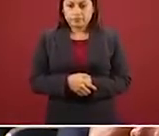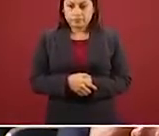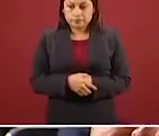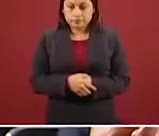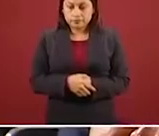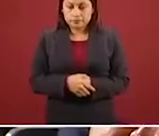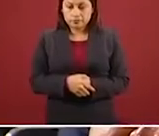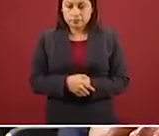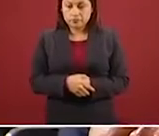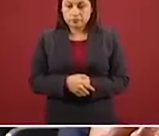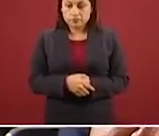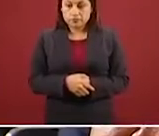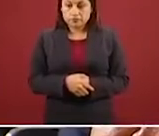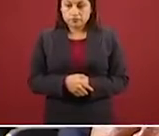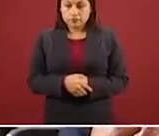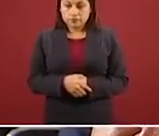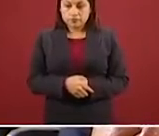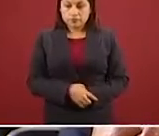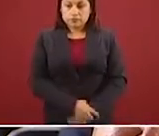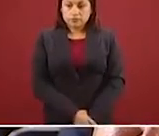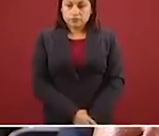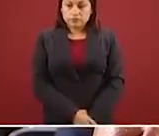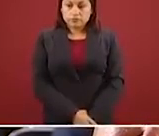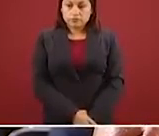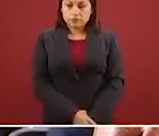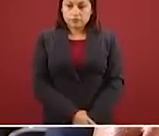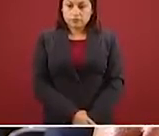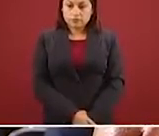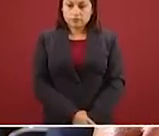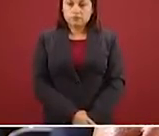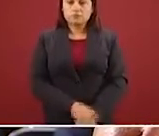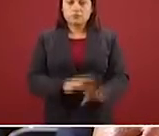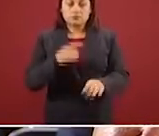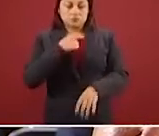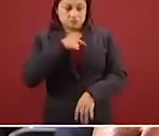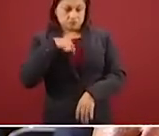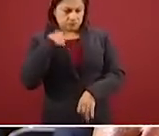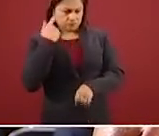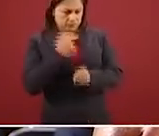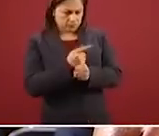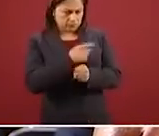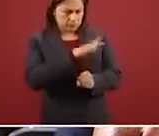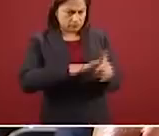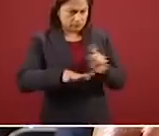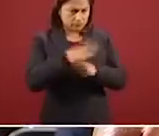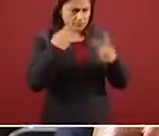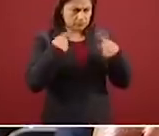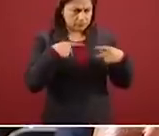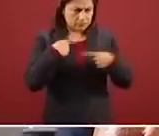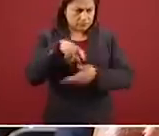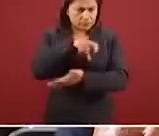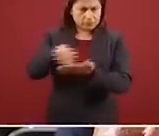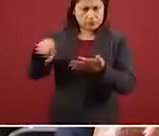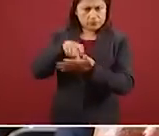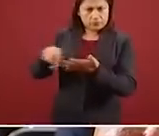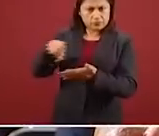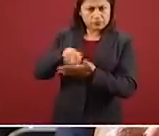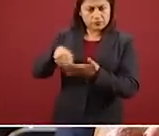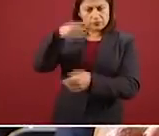Vimos que el pueblo está comprando CETES directos para pagar los